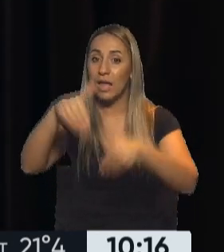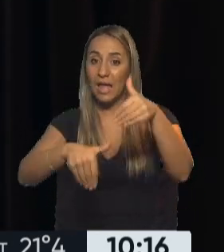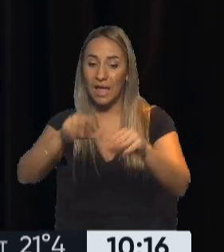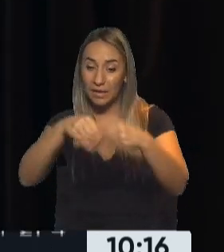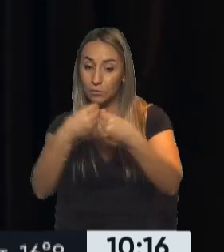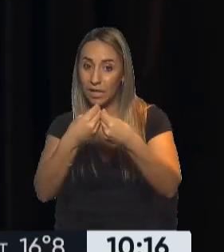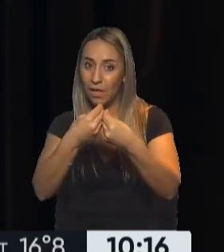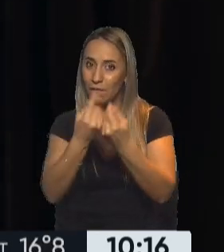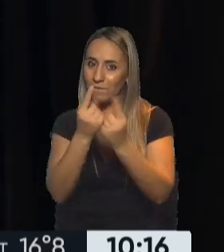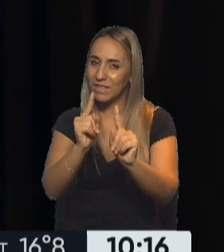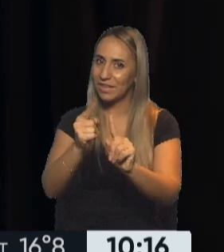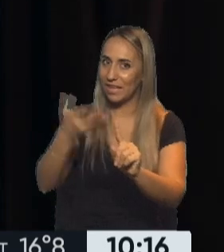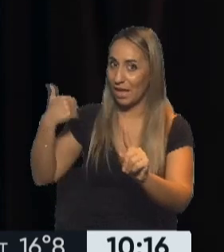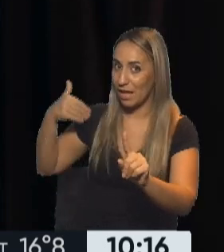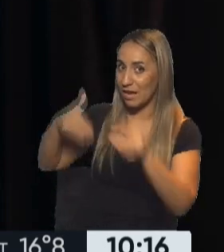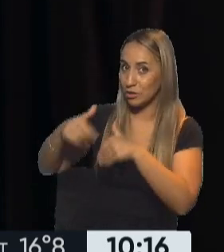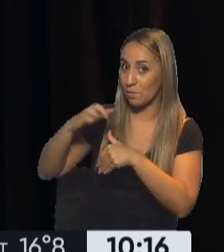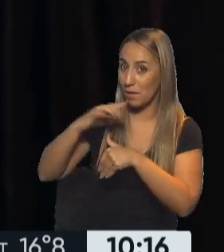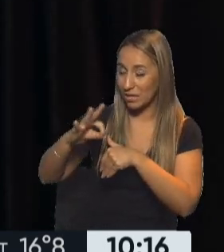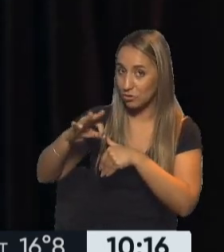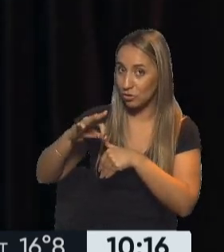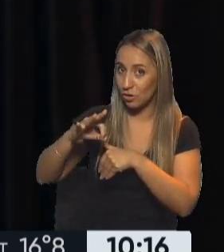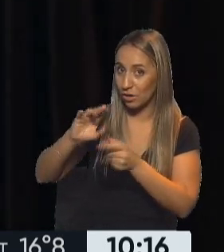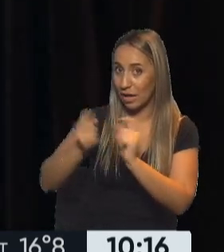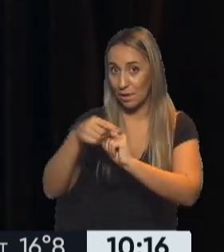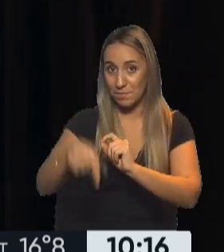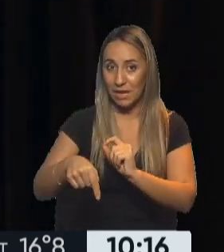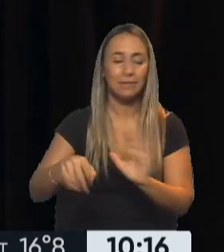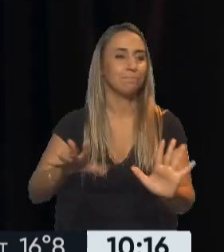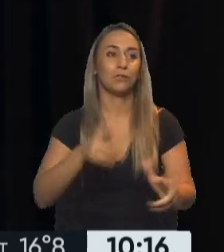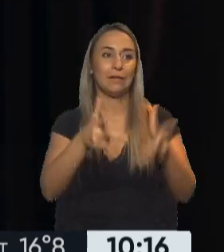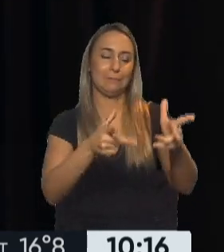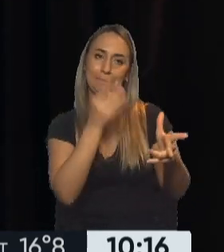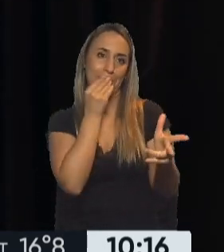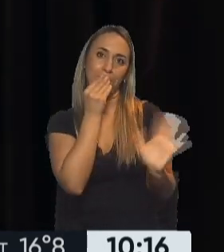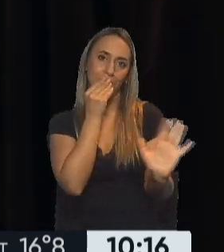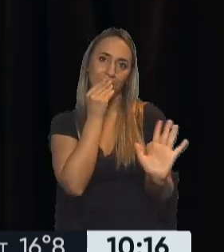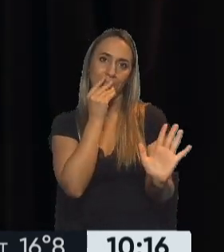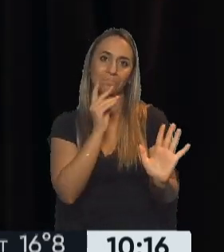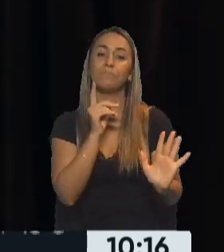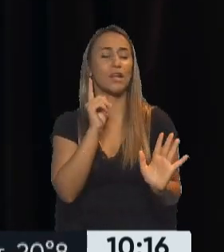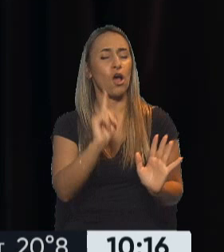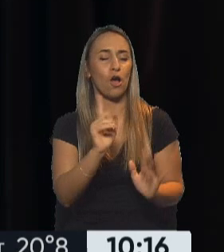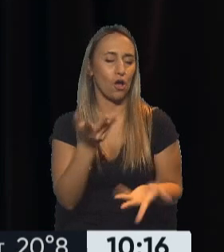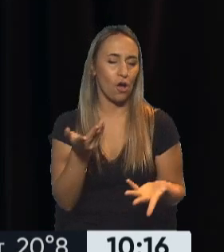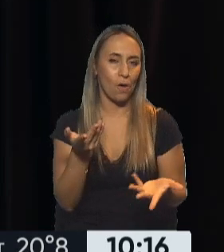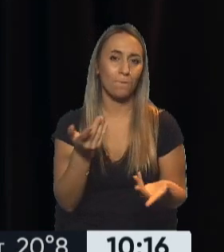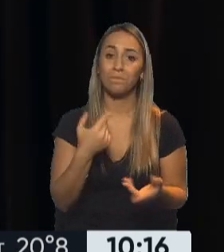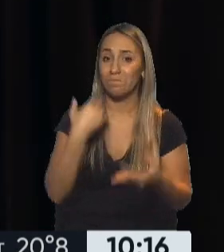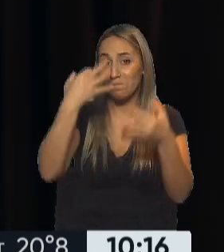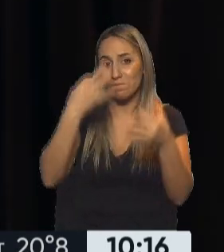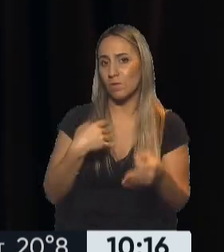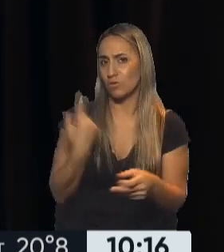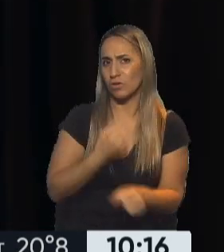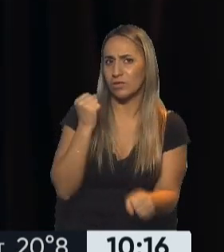PASO. Mirá, no puedo hablar, estamos en veda, así que lo único que puedo decir es que trabajamos muy fuerte para